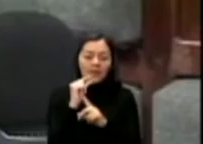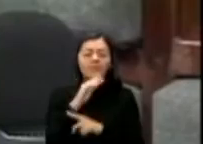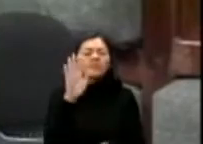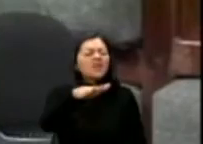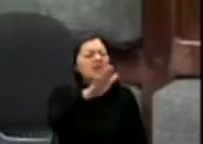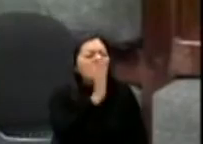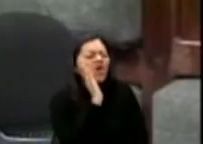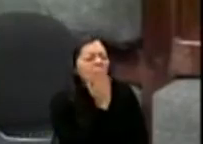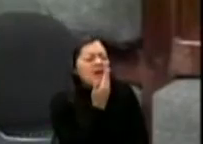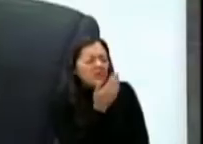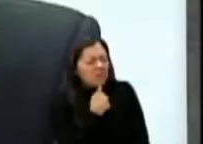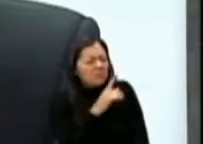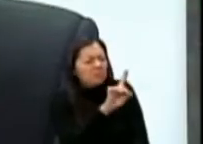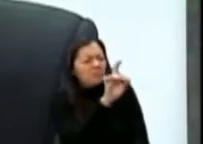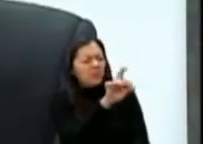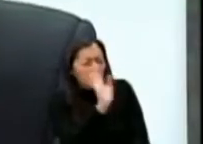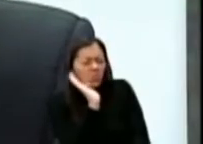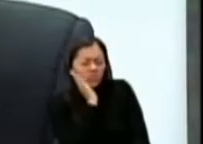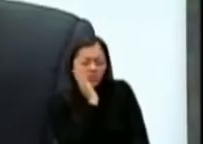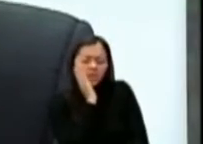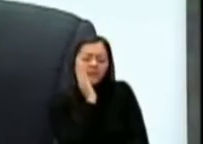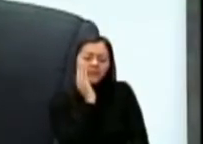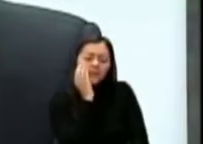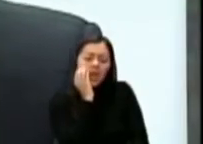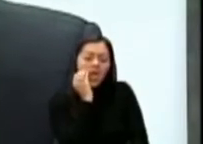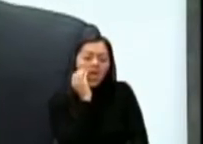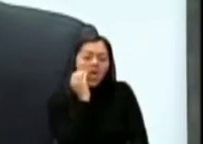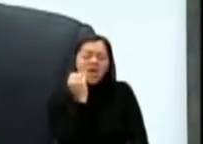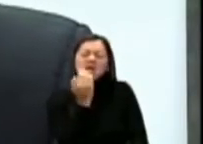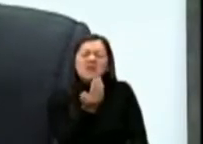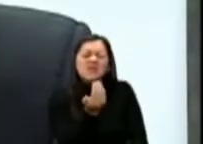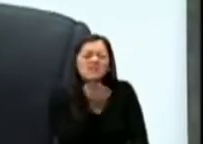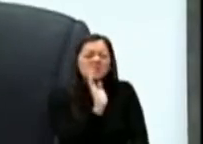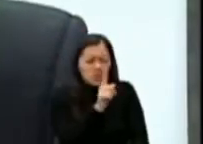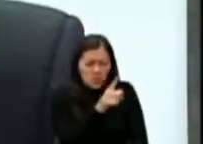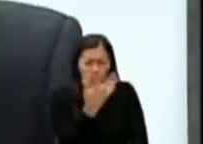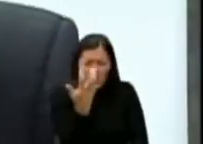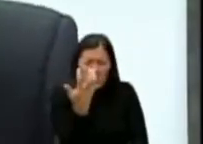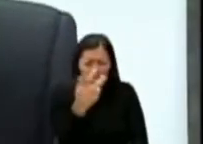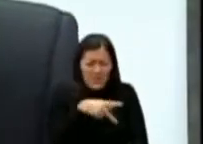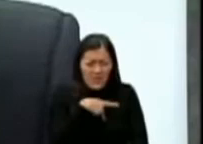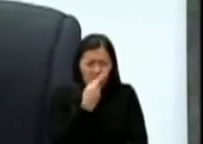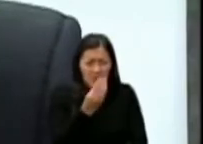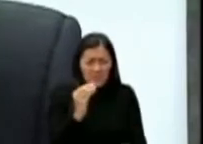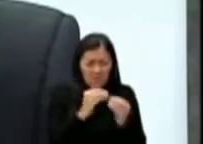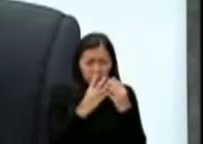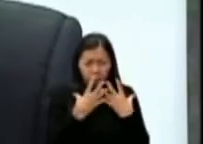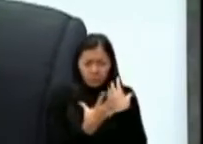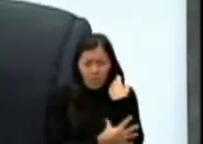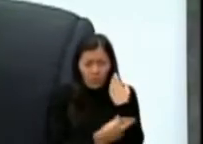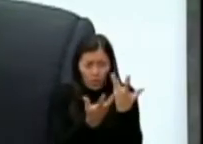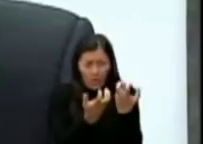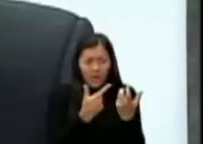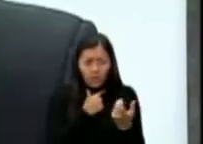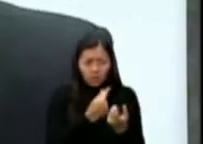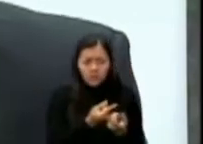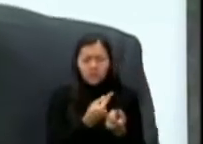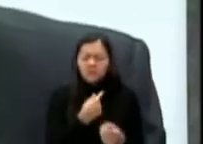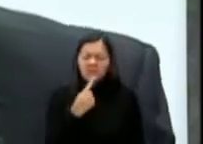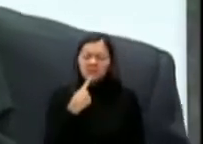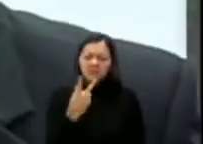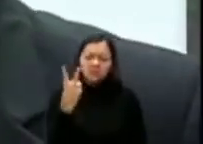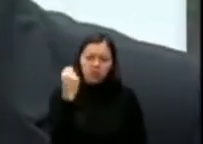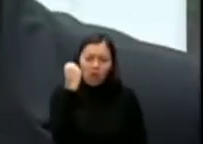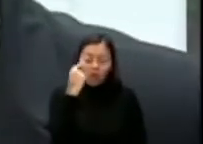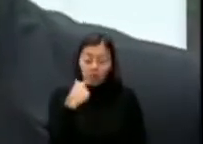le pregunté dijo la compañera con comadre o tú quieres seguir viviendo así no vicepresidente yo